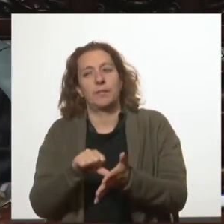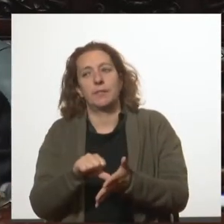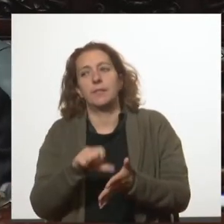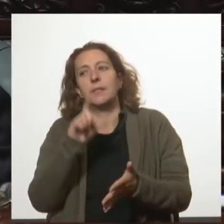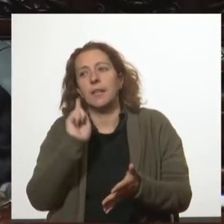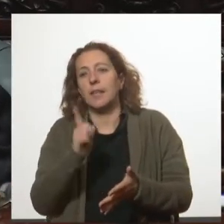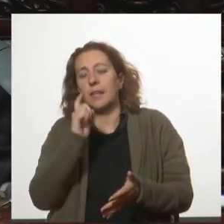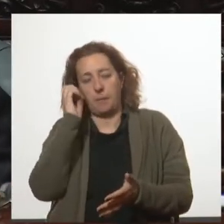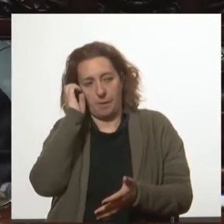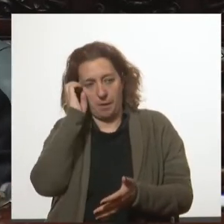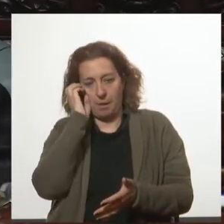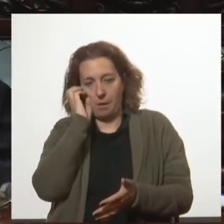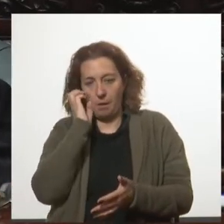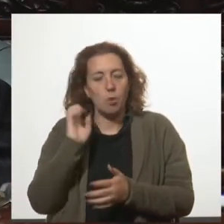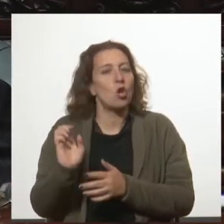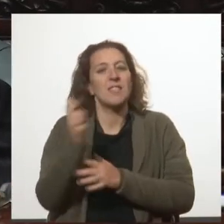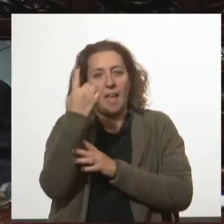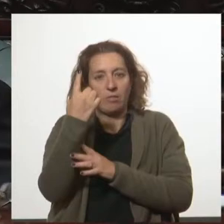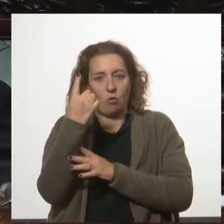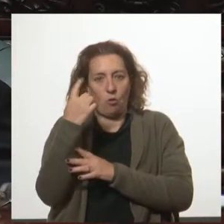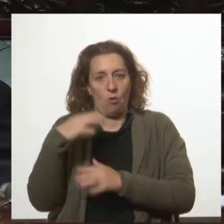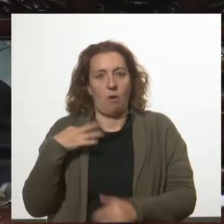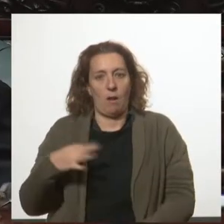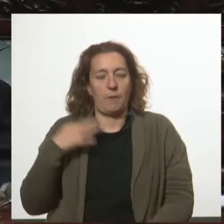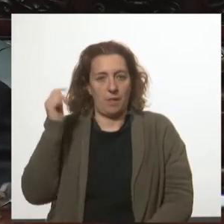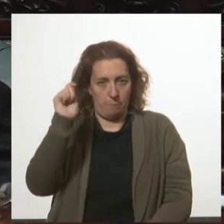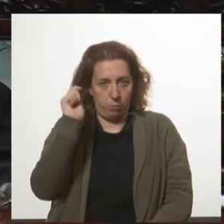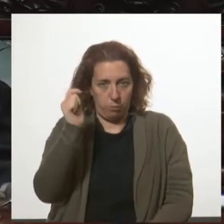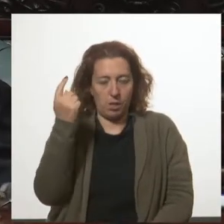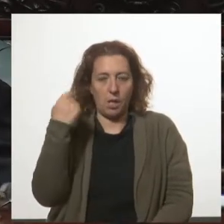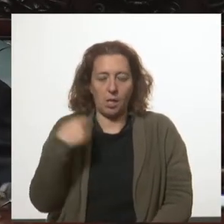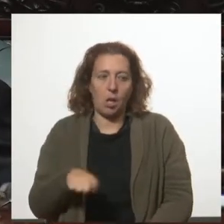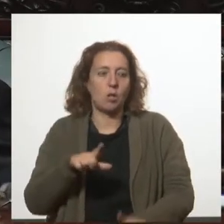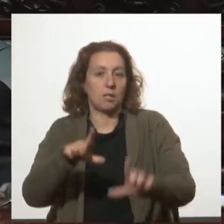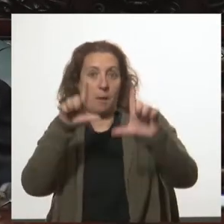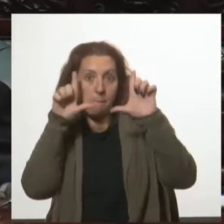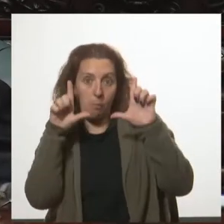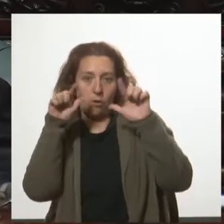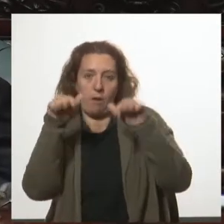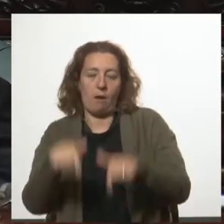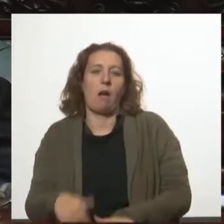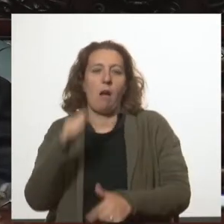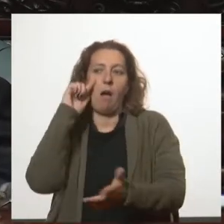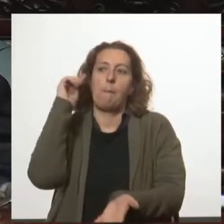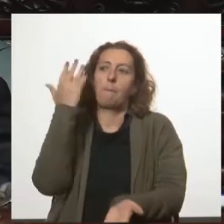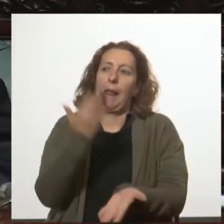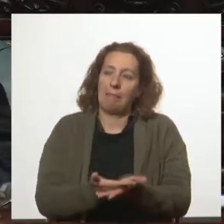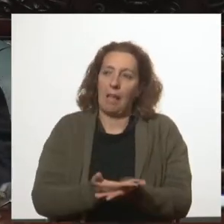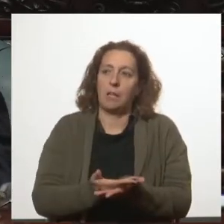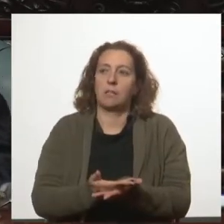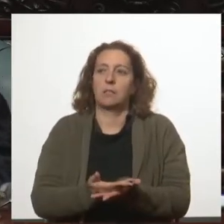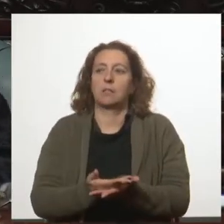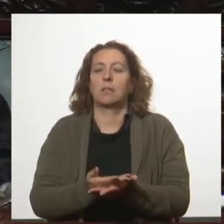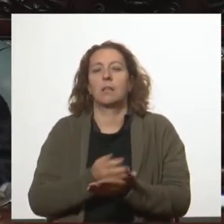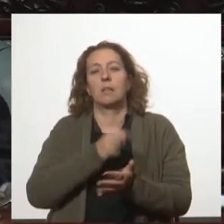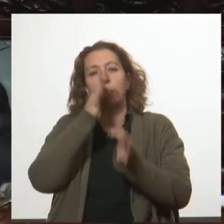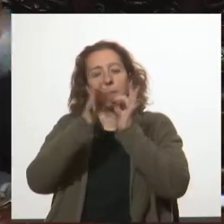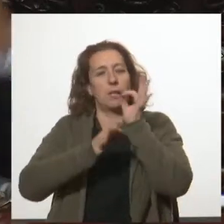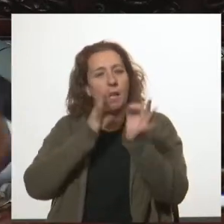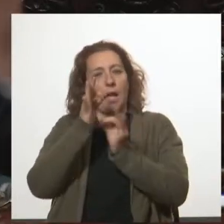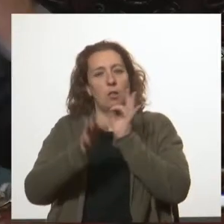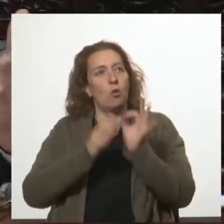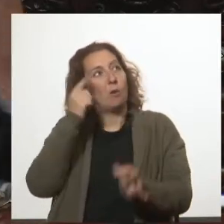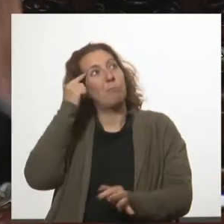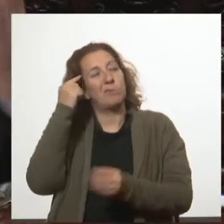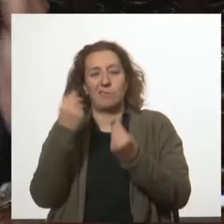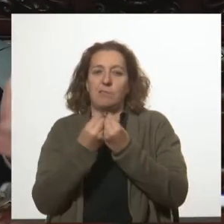priorizando la vida pública y a lo que se tiene que exponer viniendo a plantear y siendo la voz de muchísimos compatriotas que